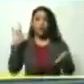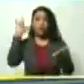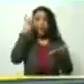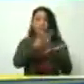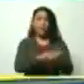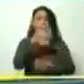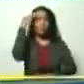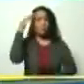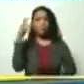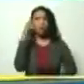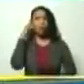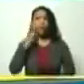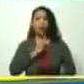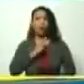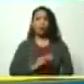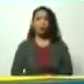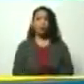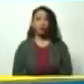bolivariana